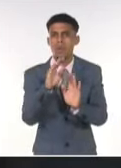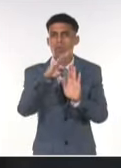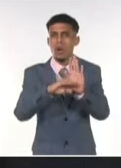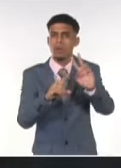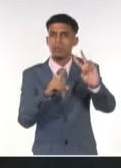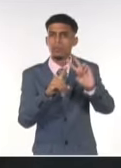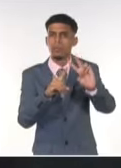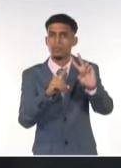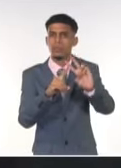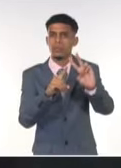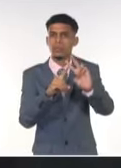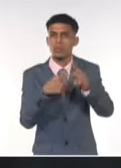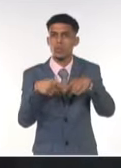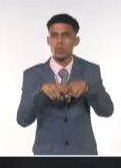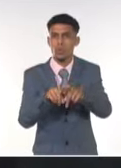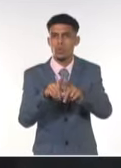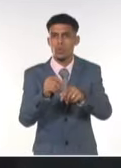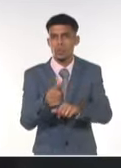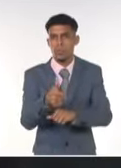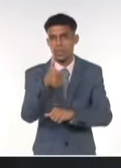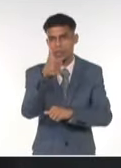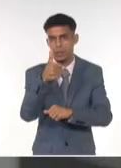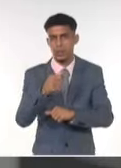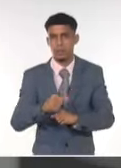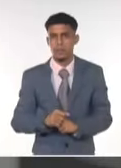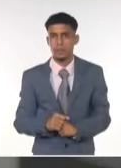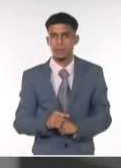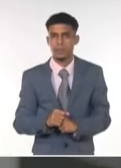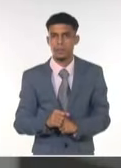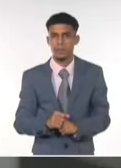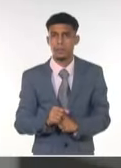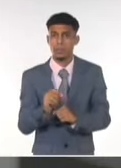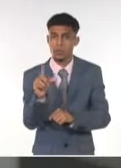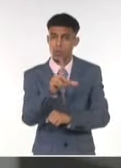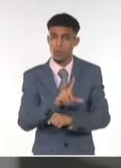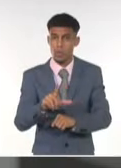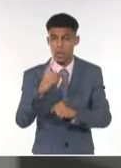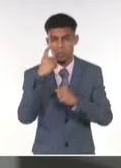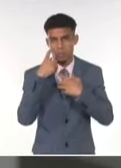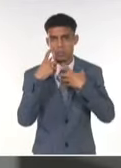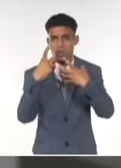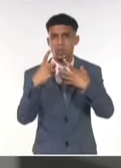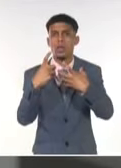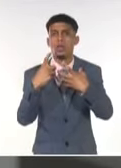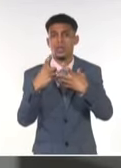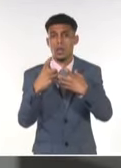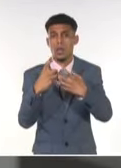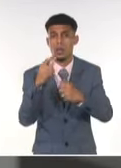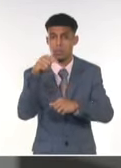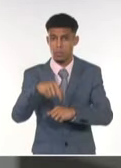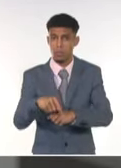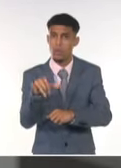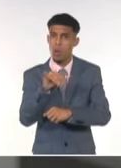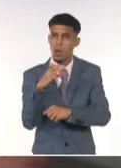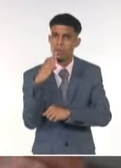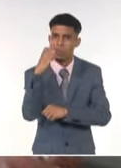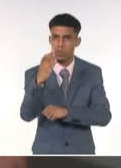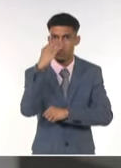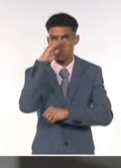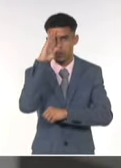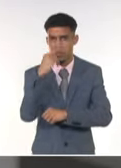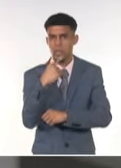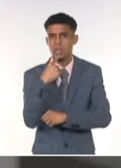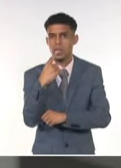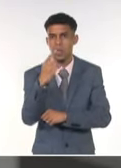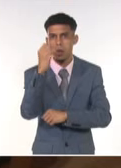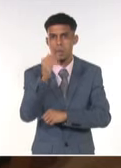edición del podcast Desde la Presidencia, un sector social de gran importancia para el presente y futuro de la nación, precisó el